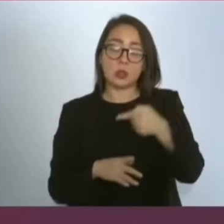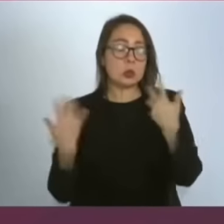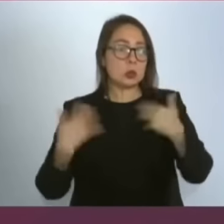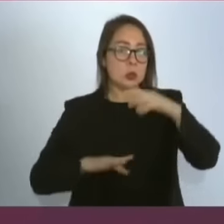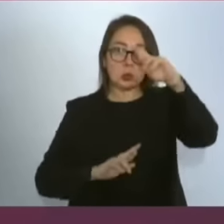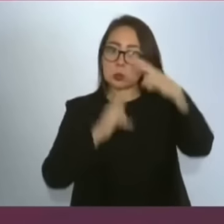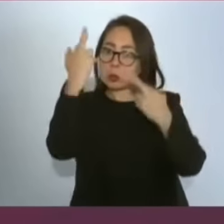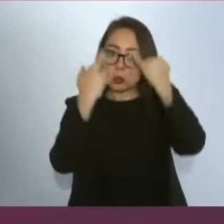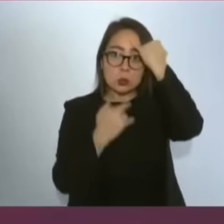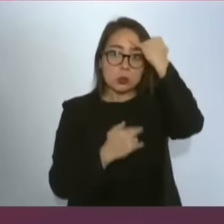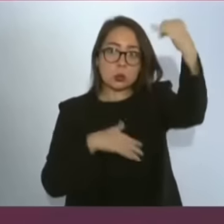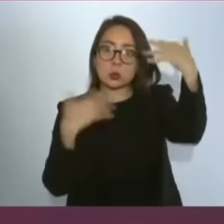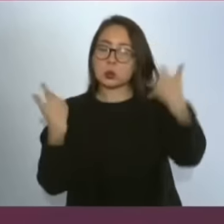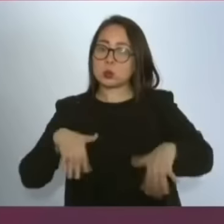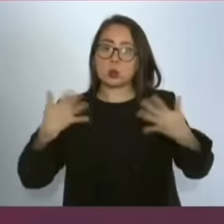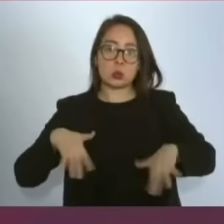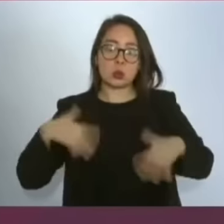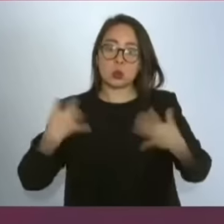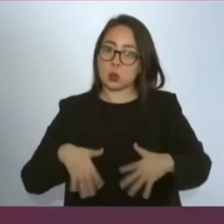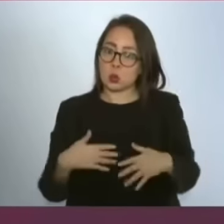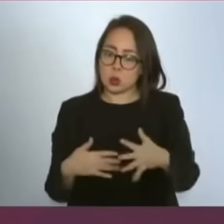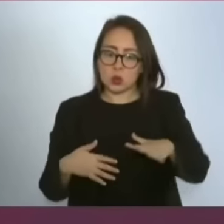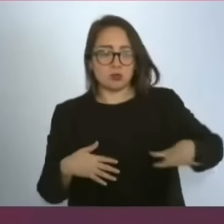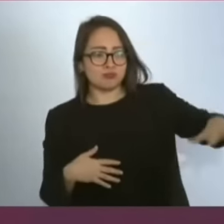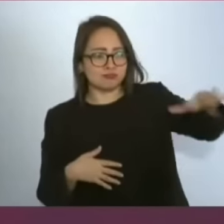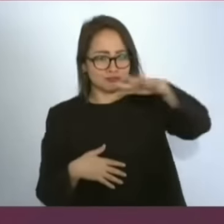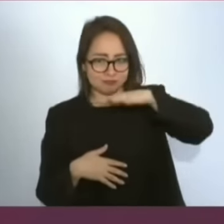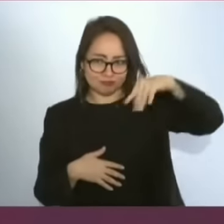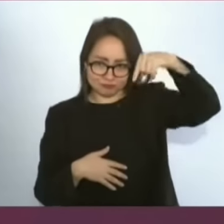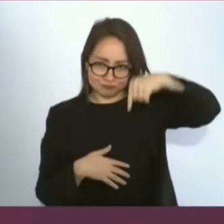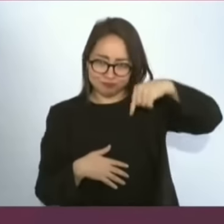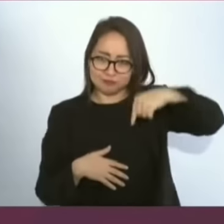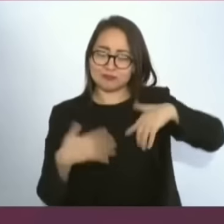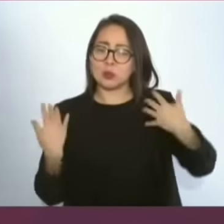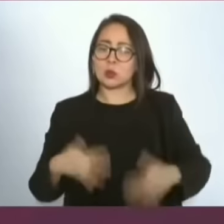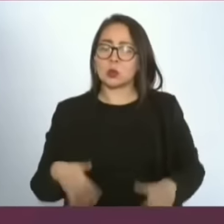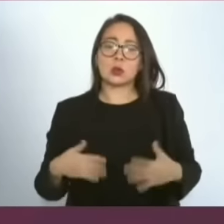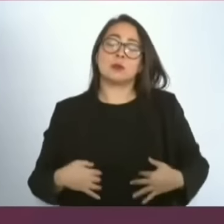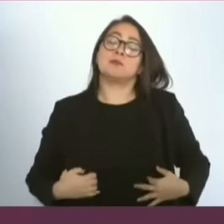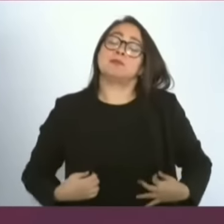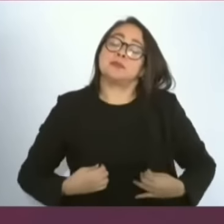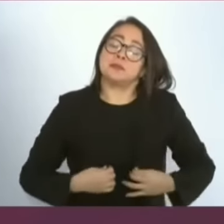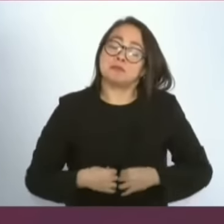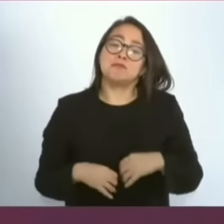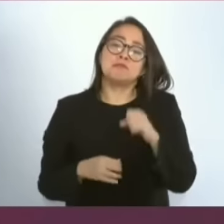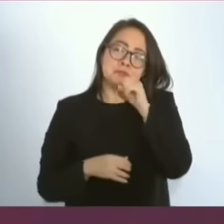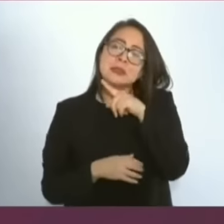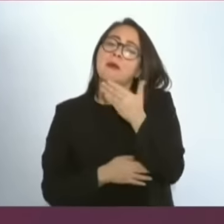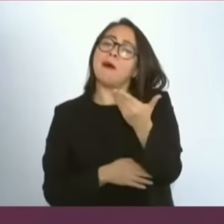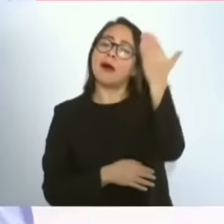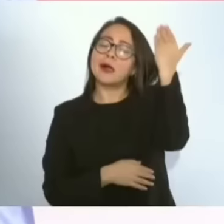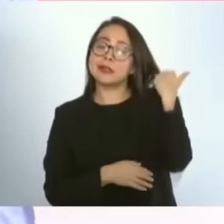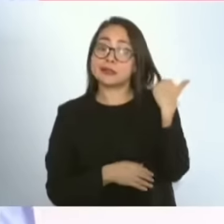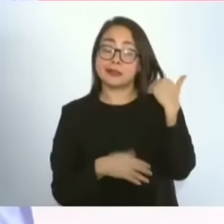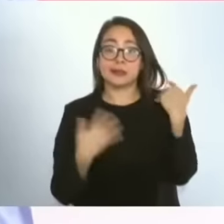de estas tierras. Fue también en su momento el